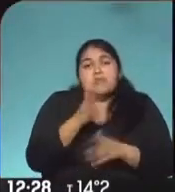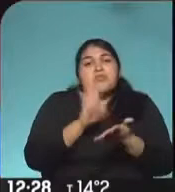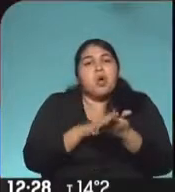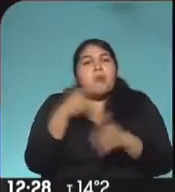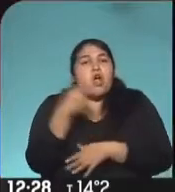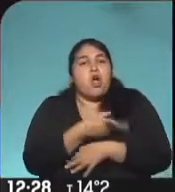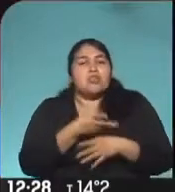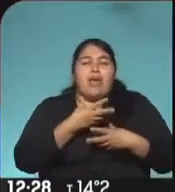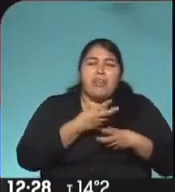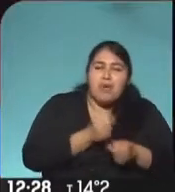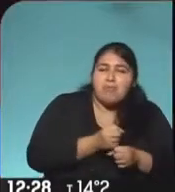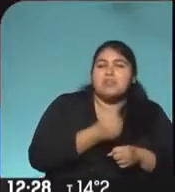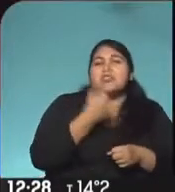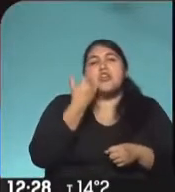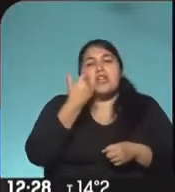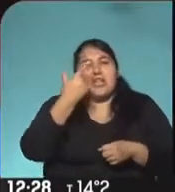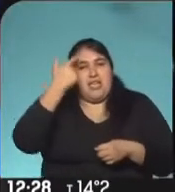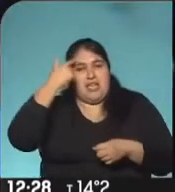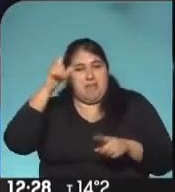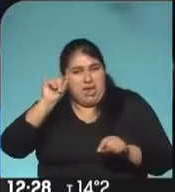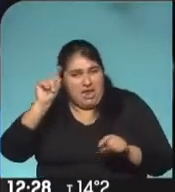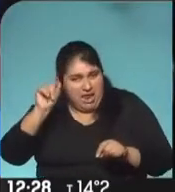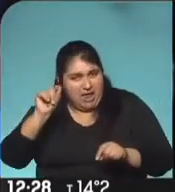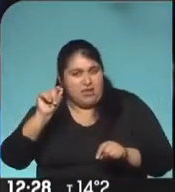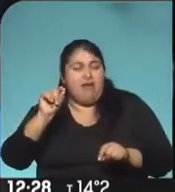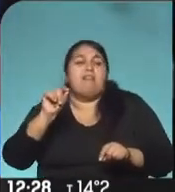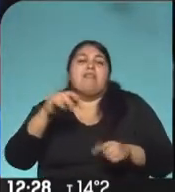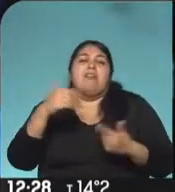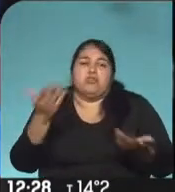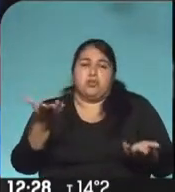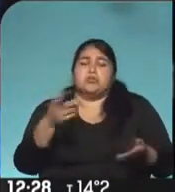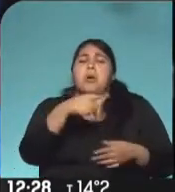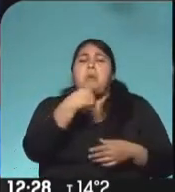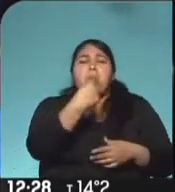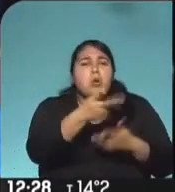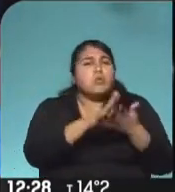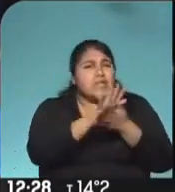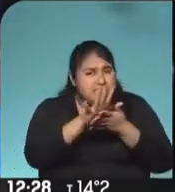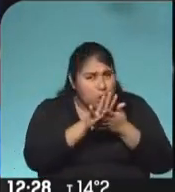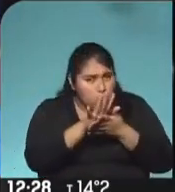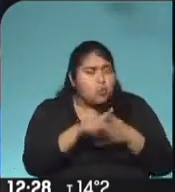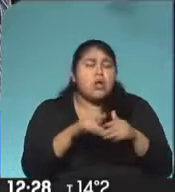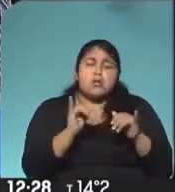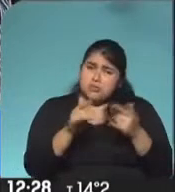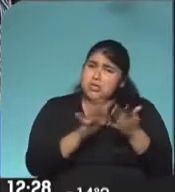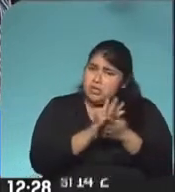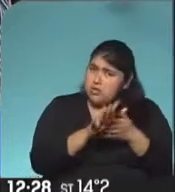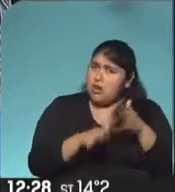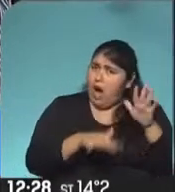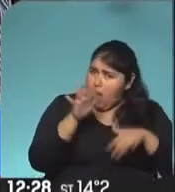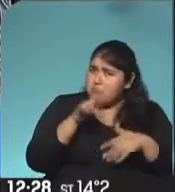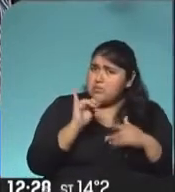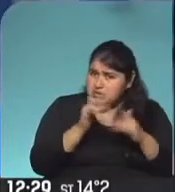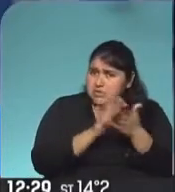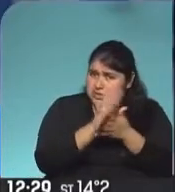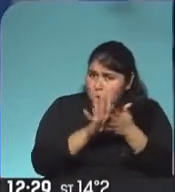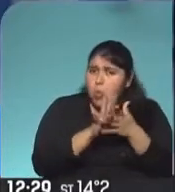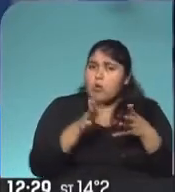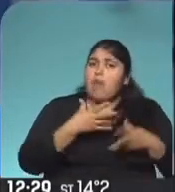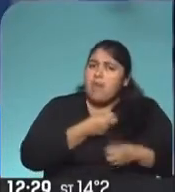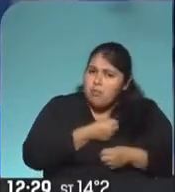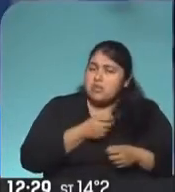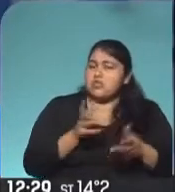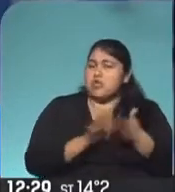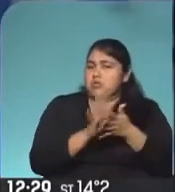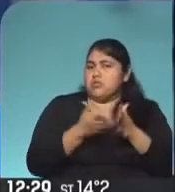pero uno no se cura muchas veces se cura la depresión se cubre la